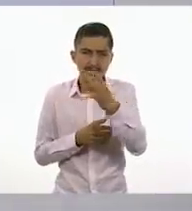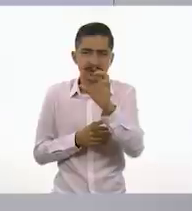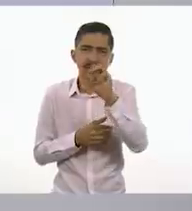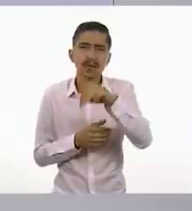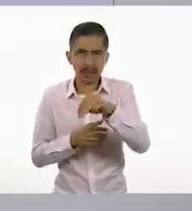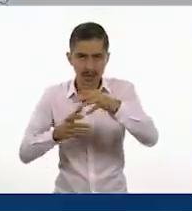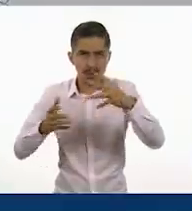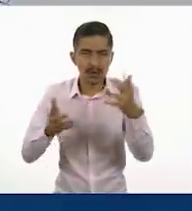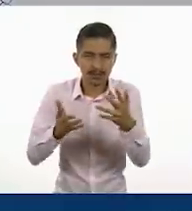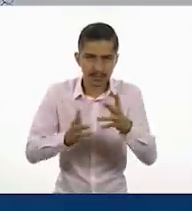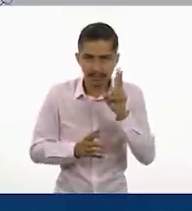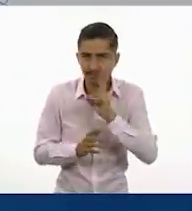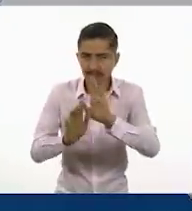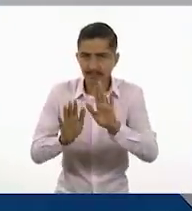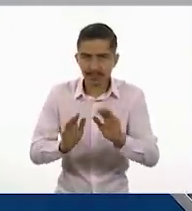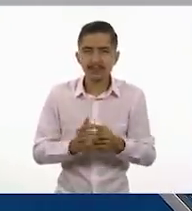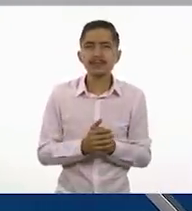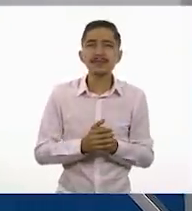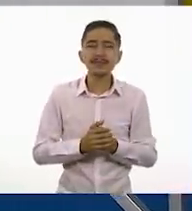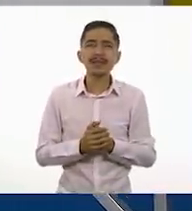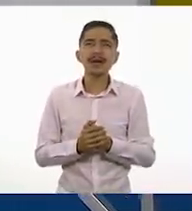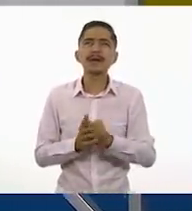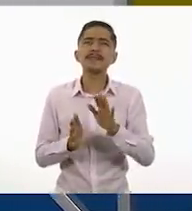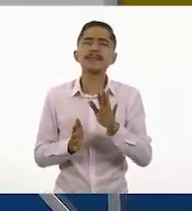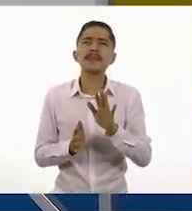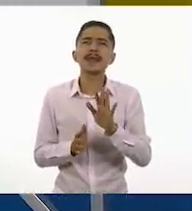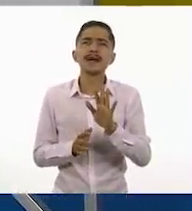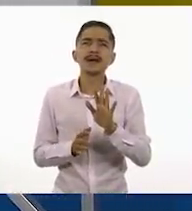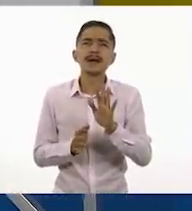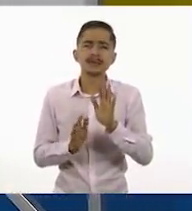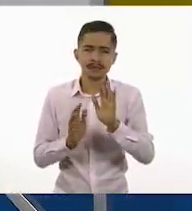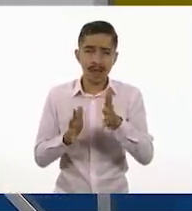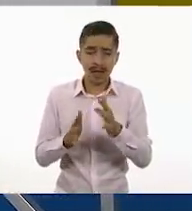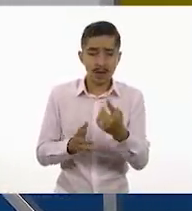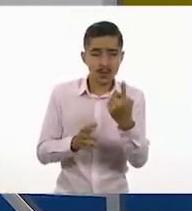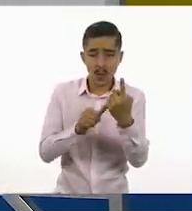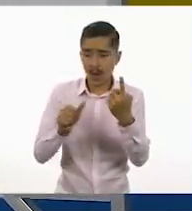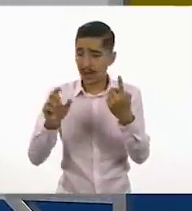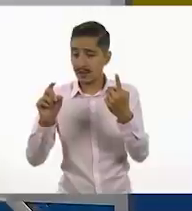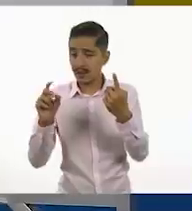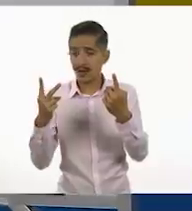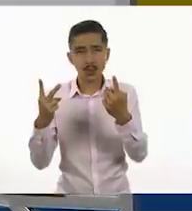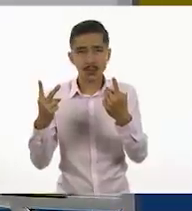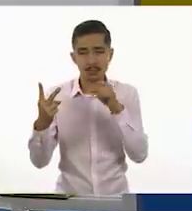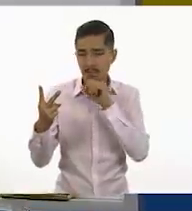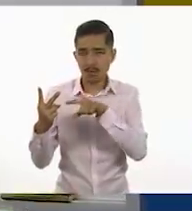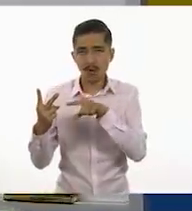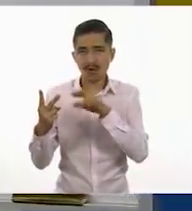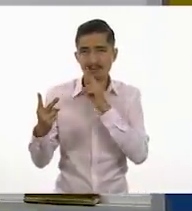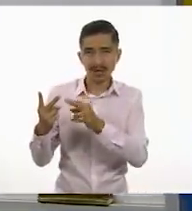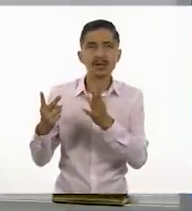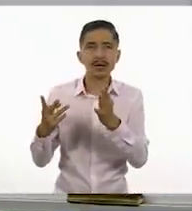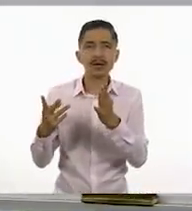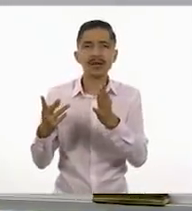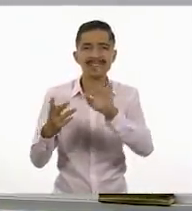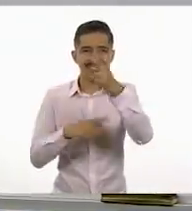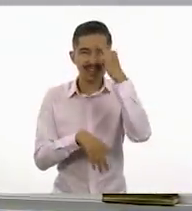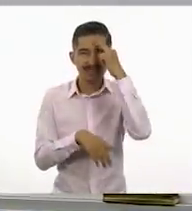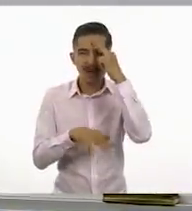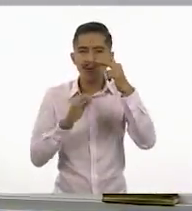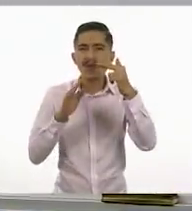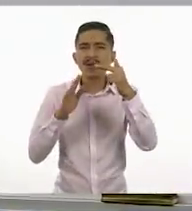centímetros. Muy ¿Sí? bien. Entonces, si ya sabemos que 1 es a 32, ¿recuerdan cómo hacíamos la regla de